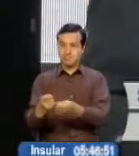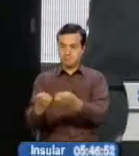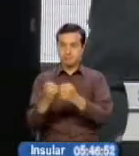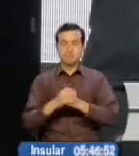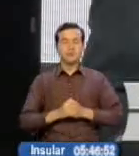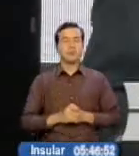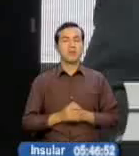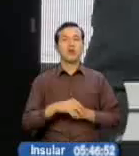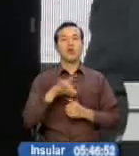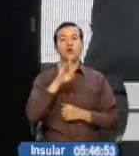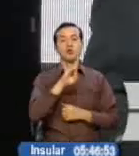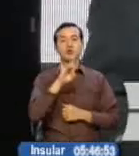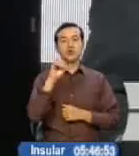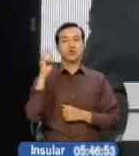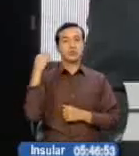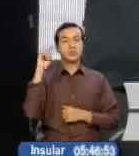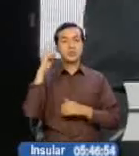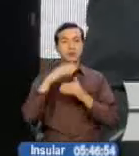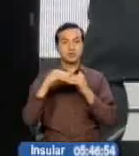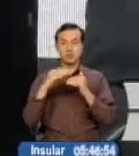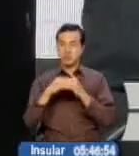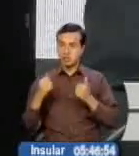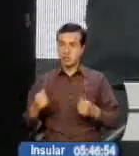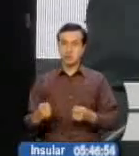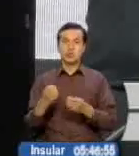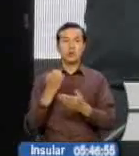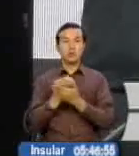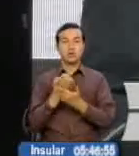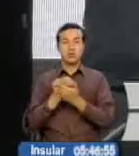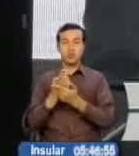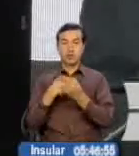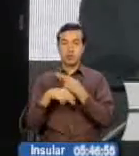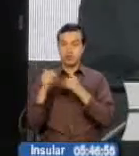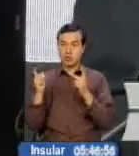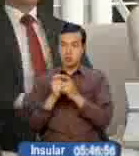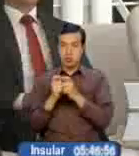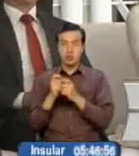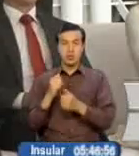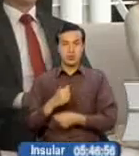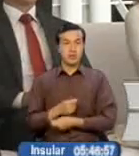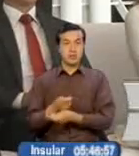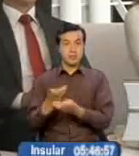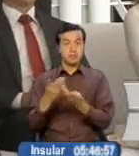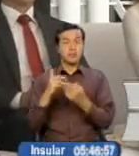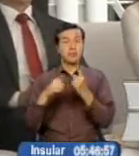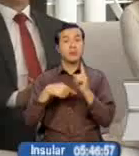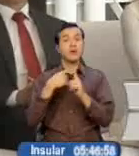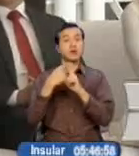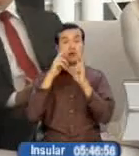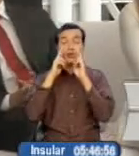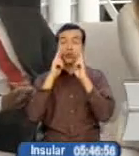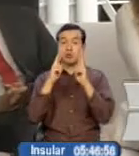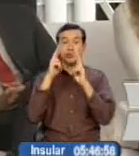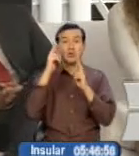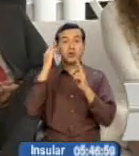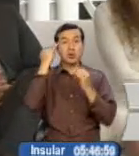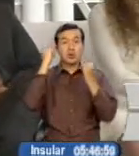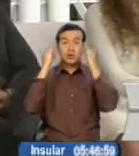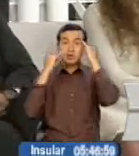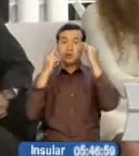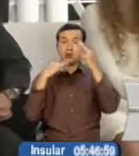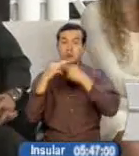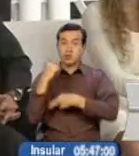adjudicado 800 millones de dólares para la economía social y solidaria y para las microempresas. Adicionalmente, se reconoció a los emprendedores que se